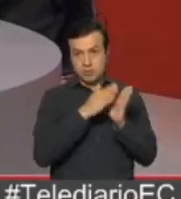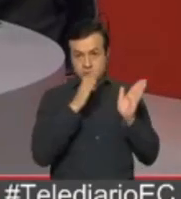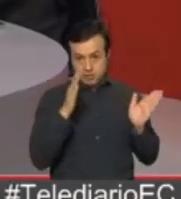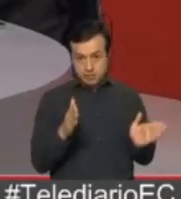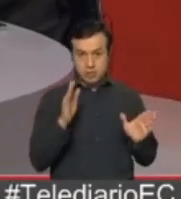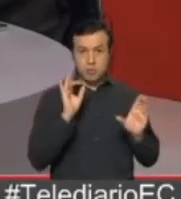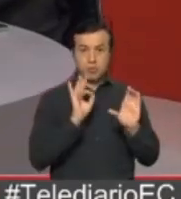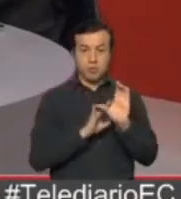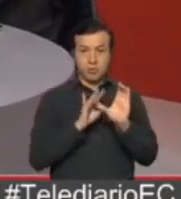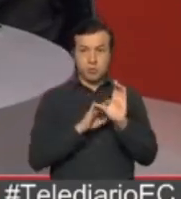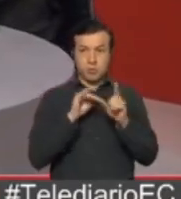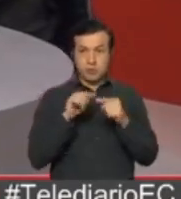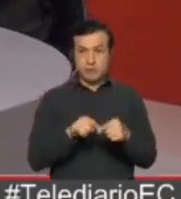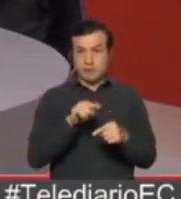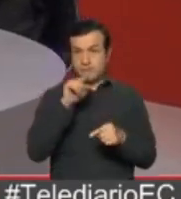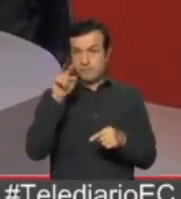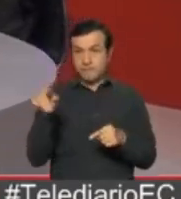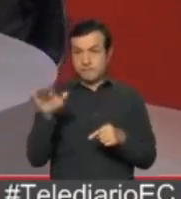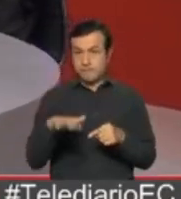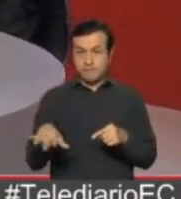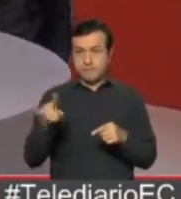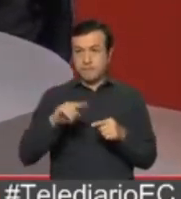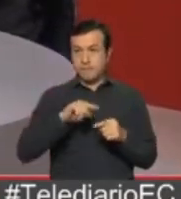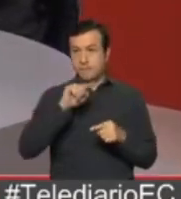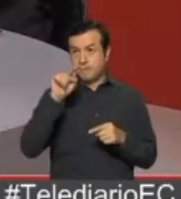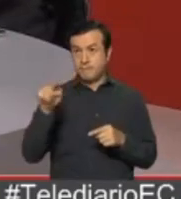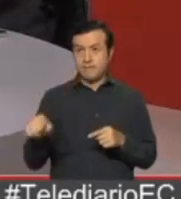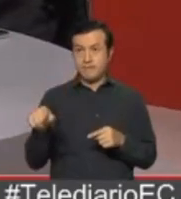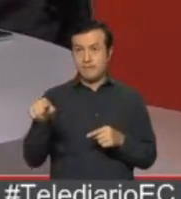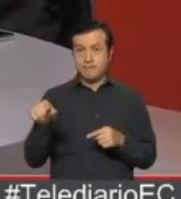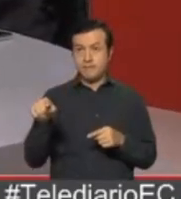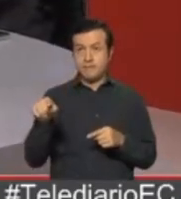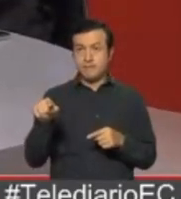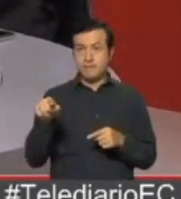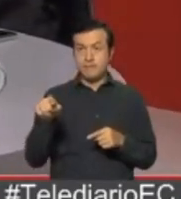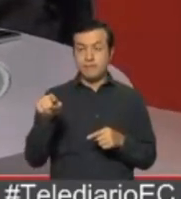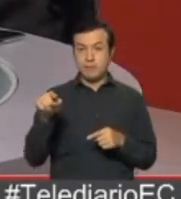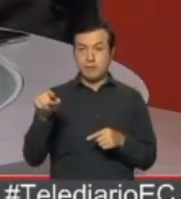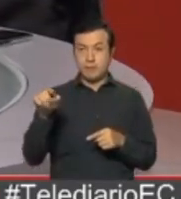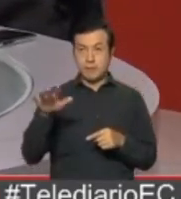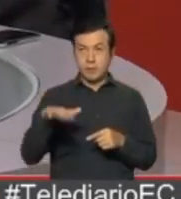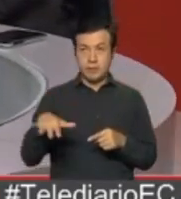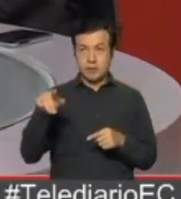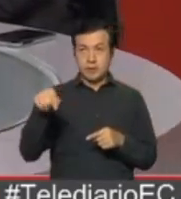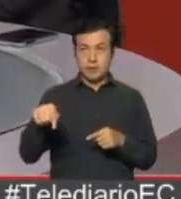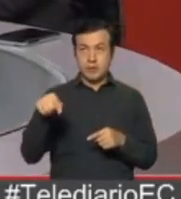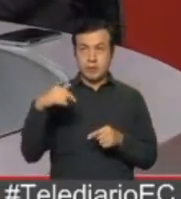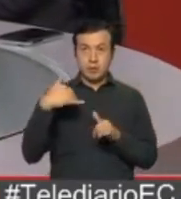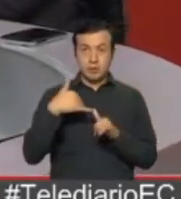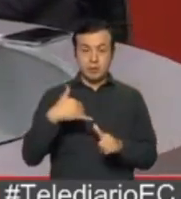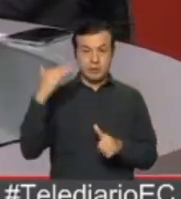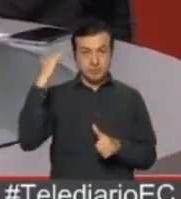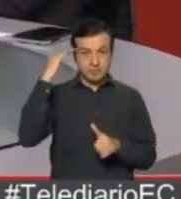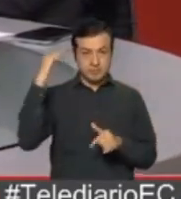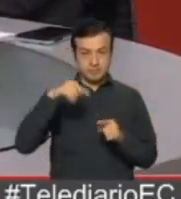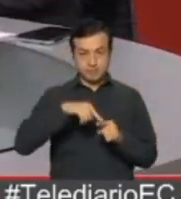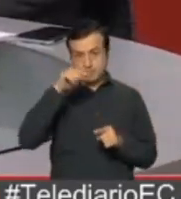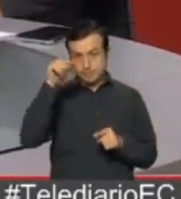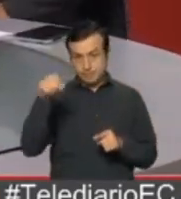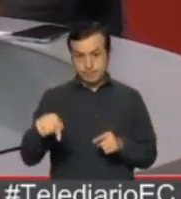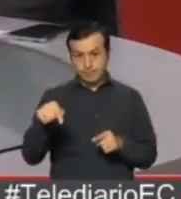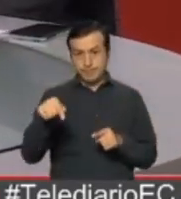sería test de cumbayá hasta la zona de la donde conecta la intervalos con la interoceánica donde está el club el nacional del mundo